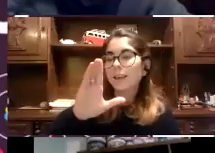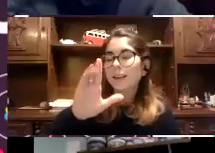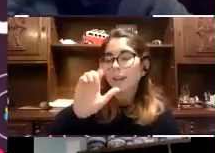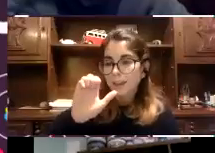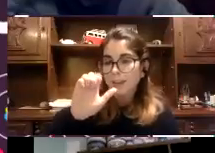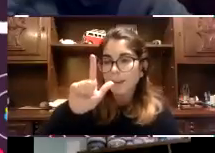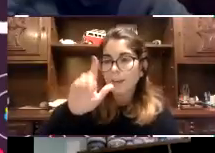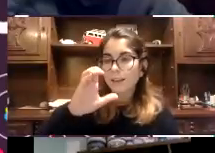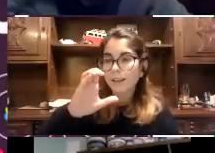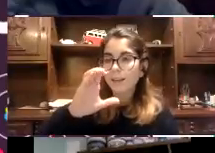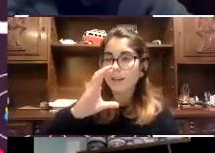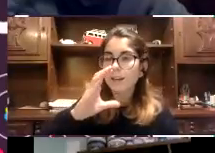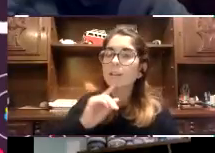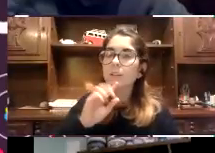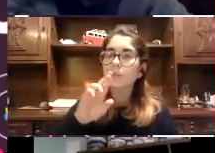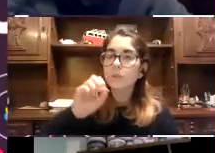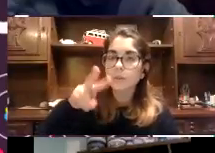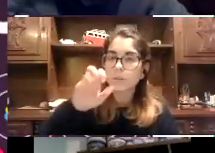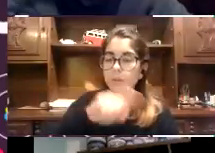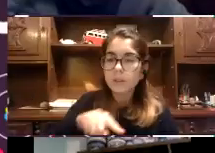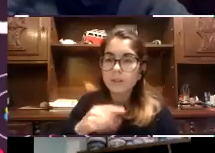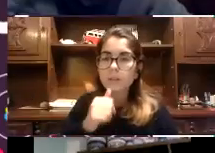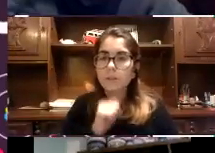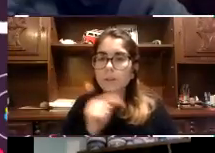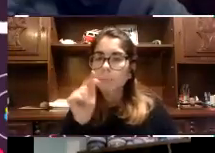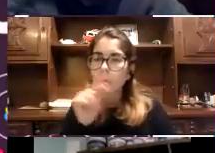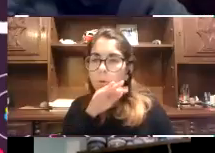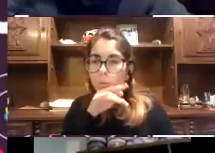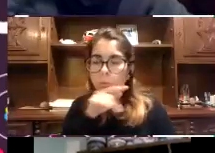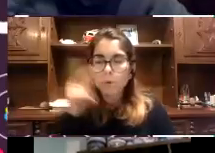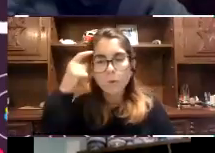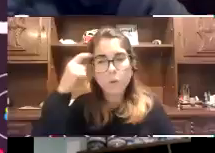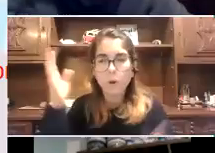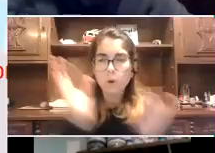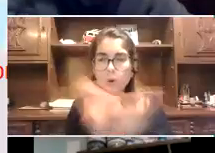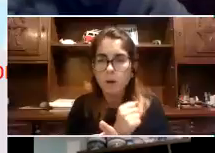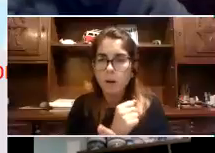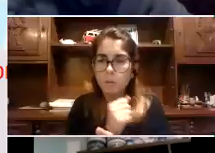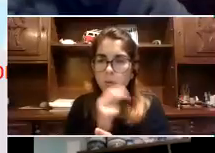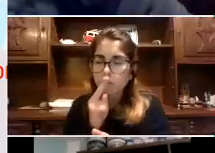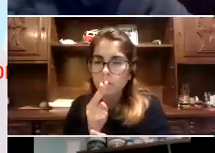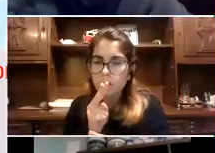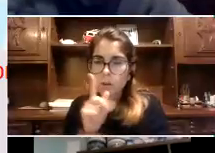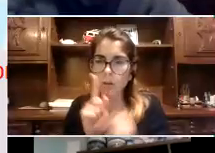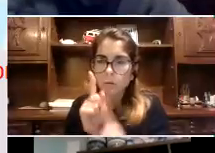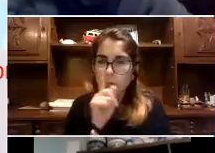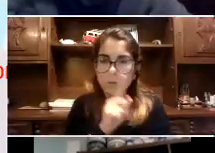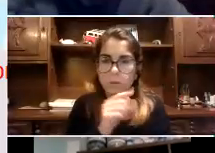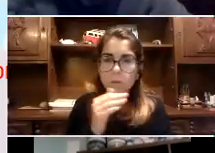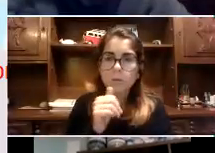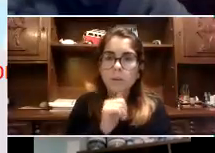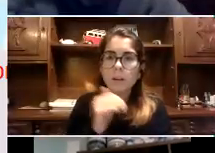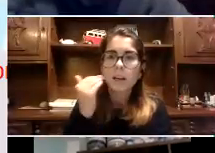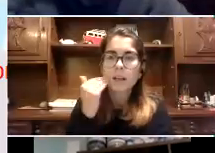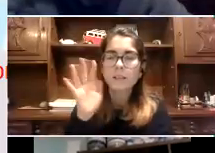Creo que quedan muy pocos minutos de esta sesión, pero me parece que alcanzamos A ver, una última. Quedan casi 5 minutos. Ah, ya,